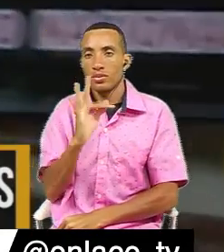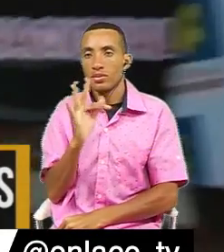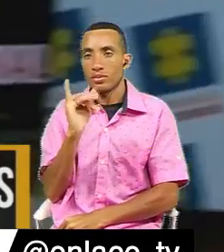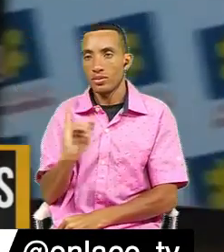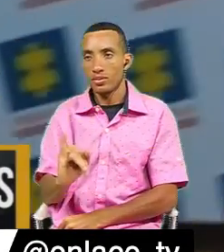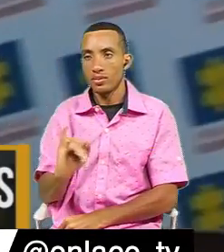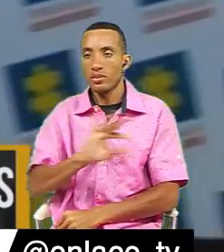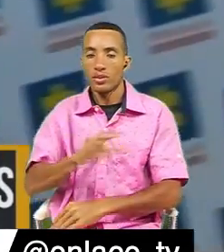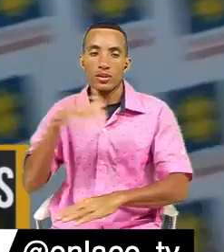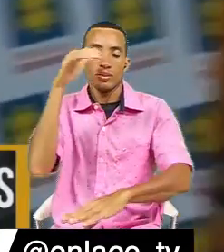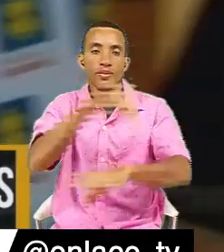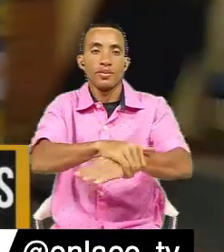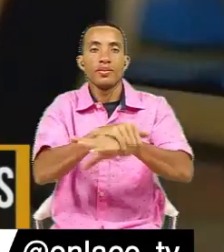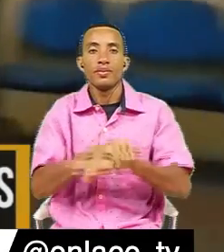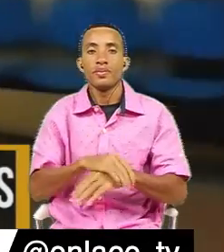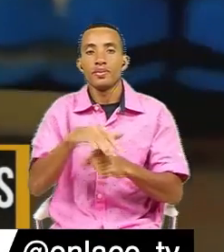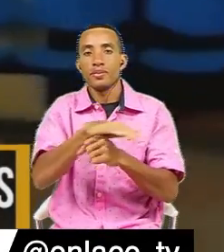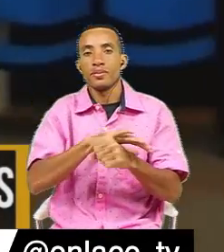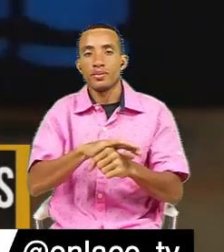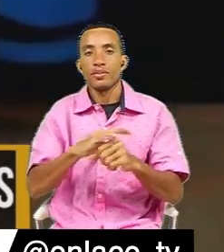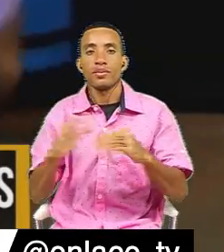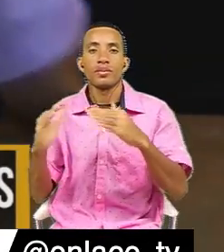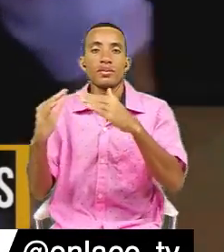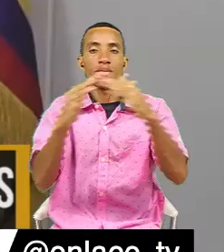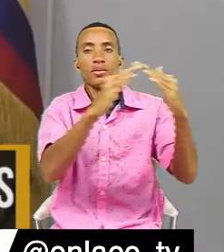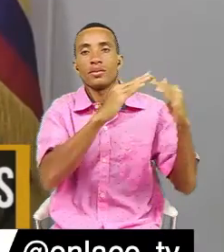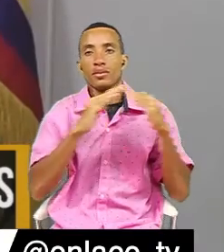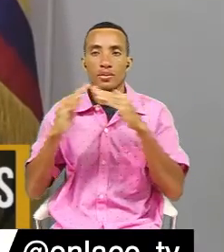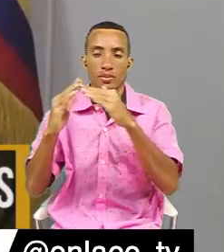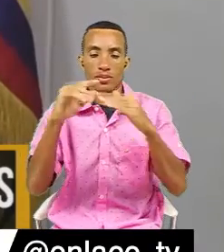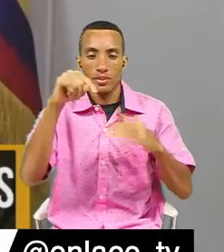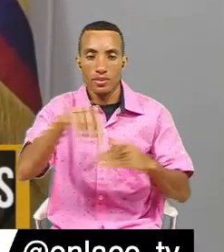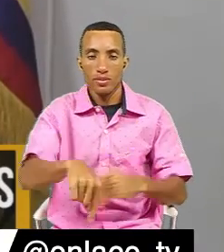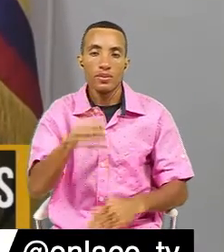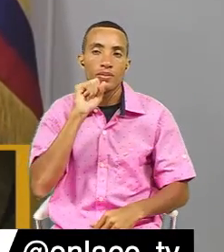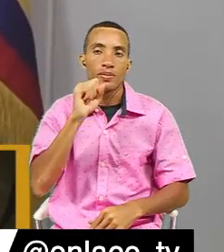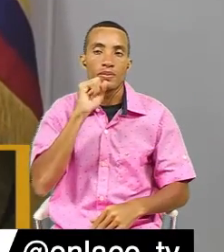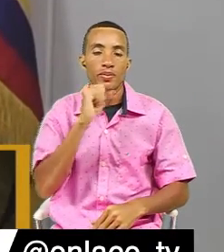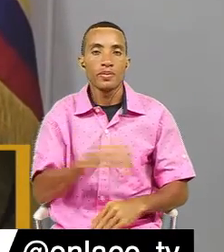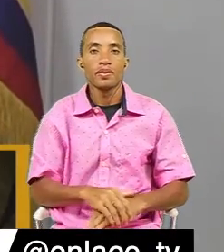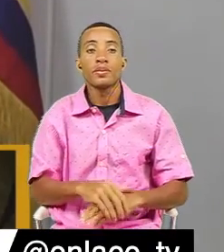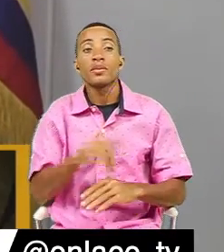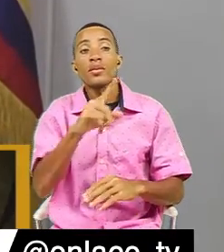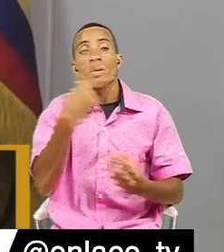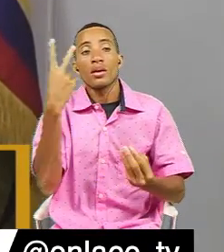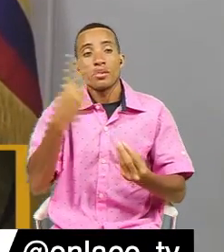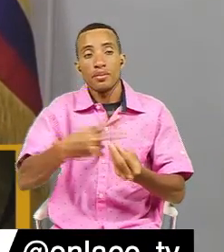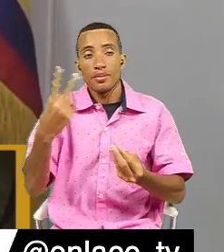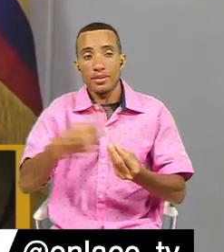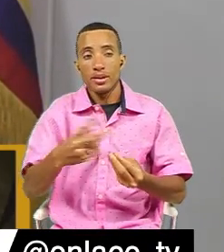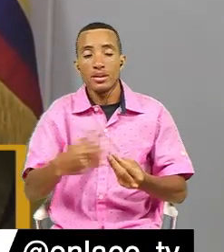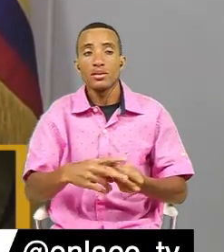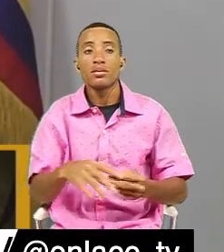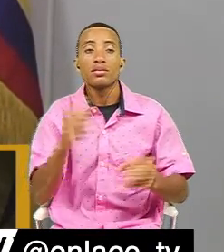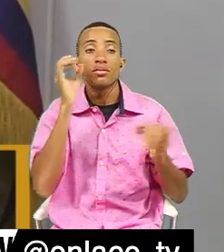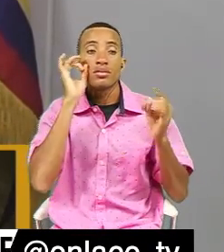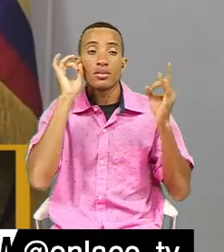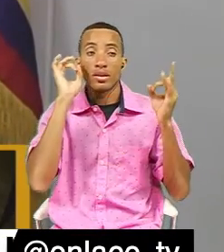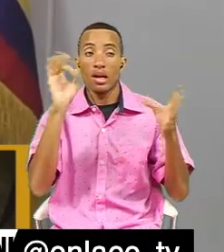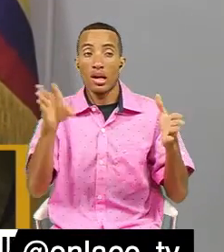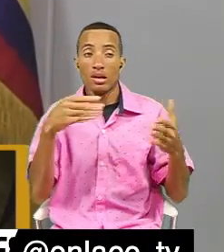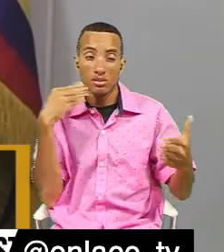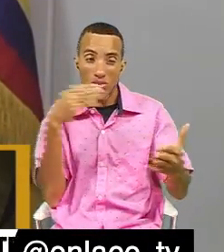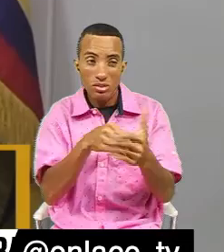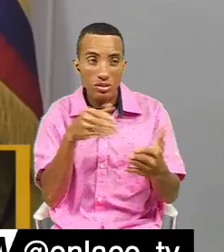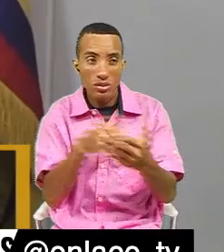el comandante en el casco urbano de Barranca Bermeja. Logramos desarticular esta banda delincuencial que venía azotando especialmente